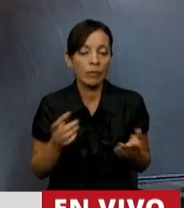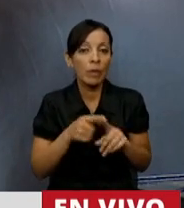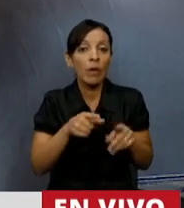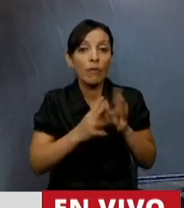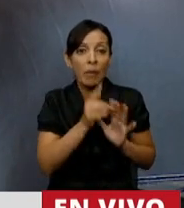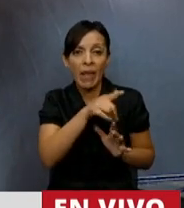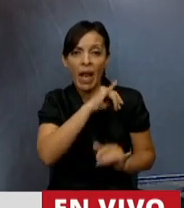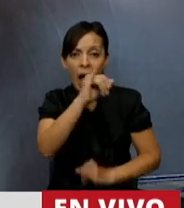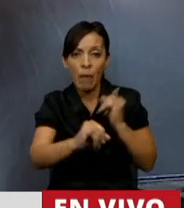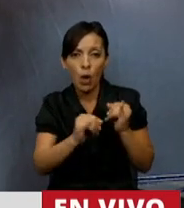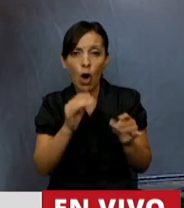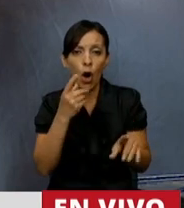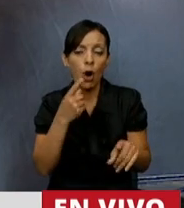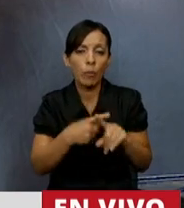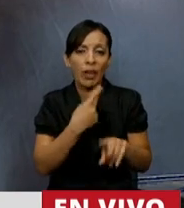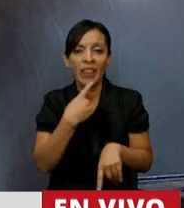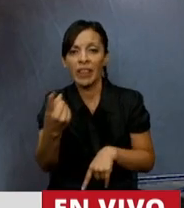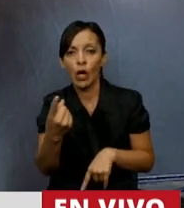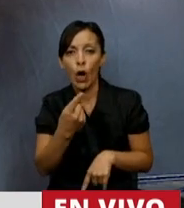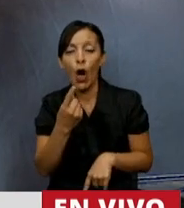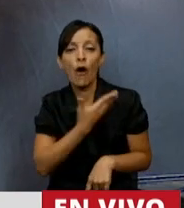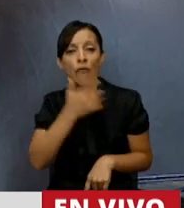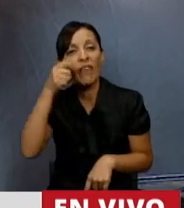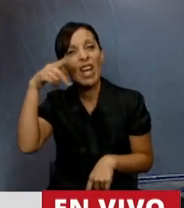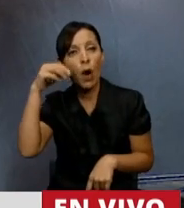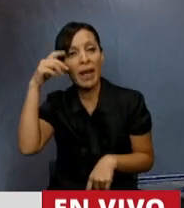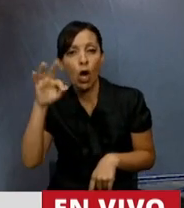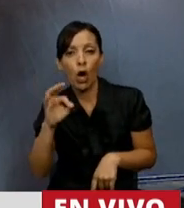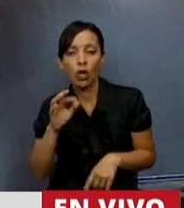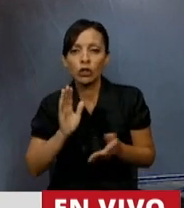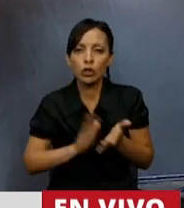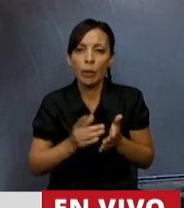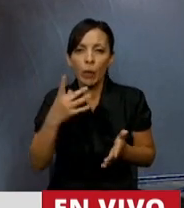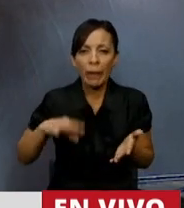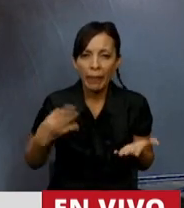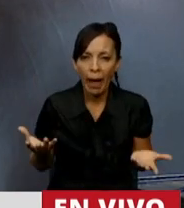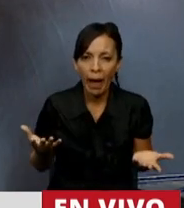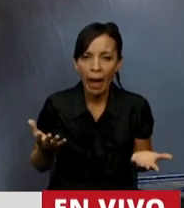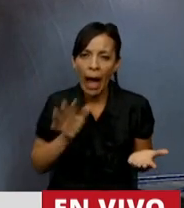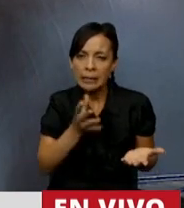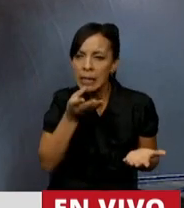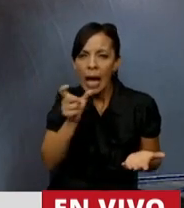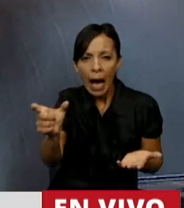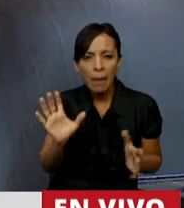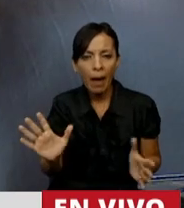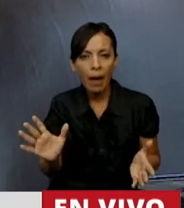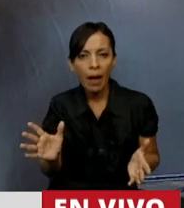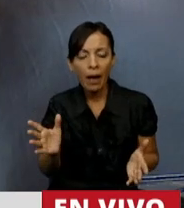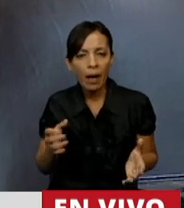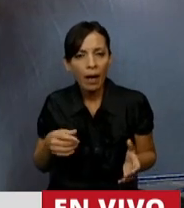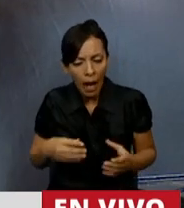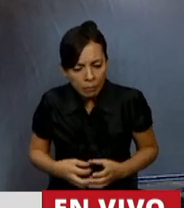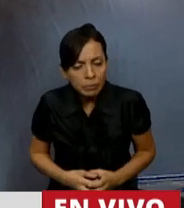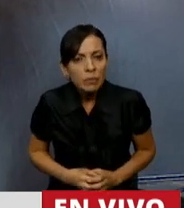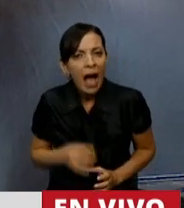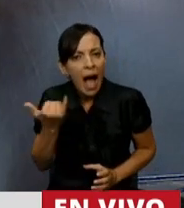expresó hablando de fenómenos cuando se habla de una vida humana. Esa vida humana que es innegable que hay una vida, los que se